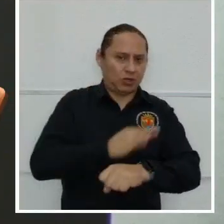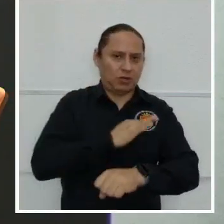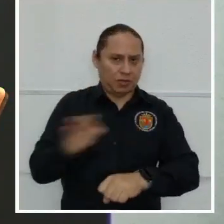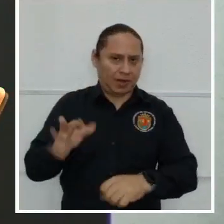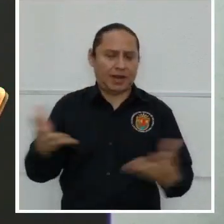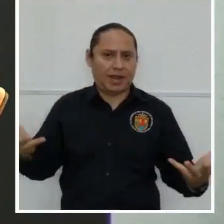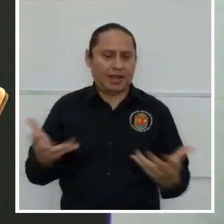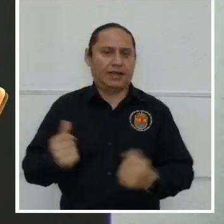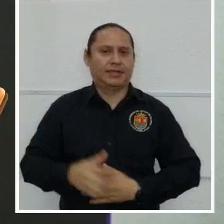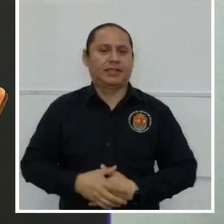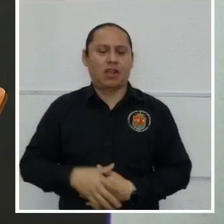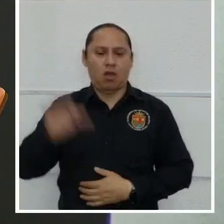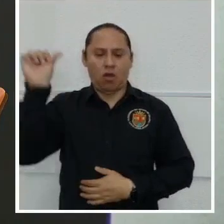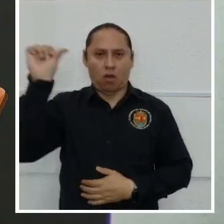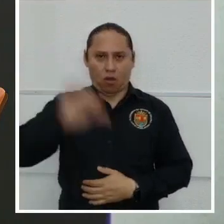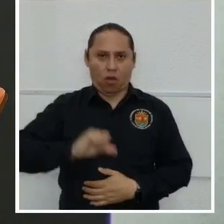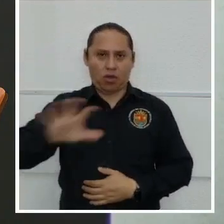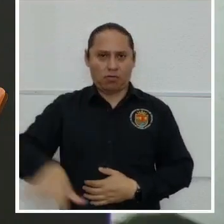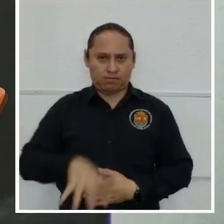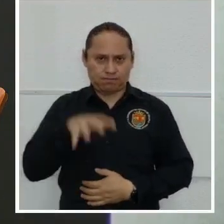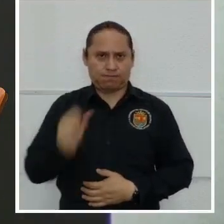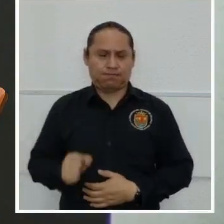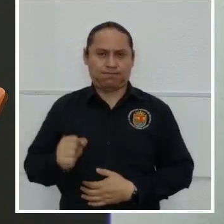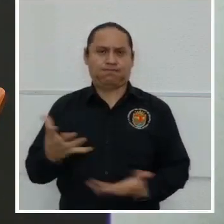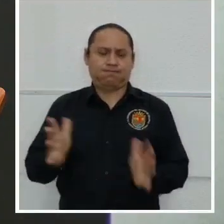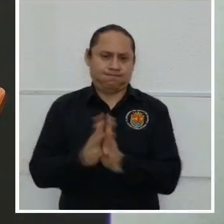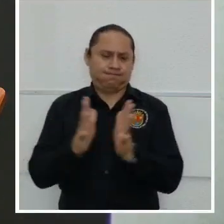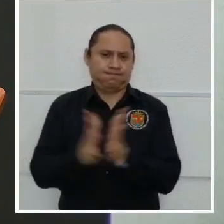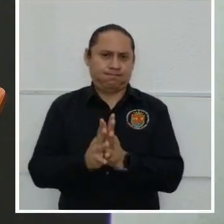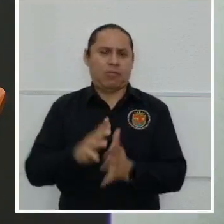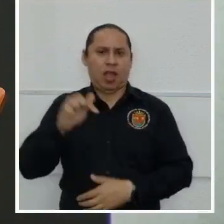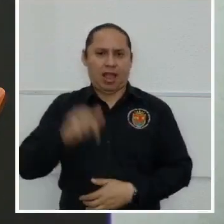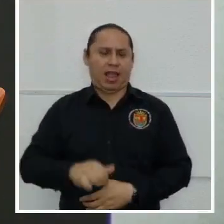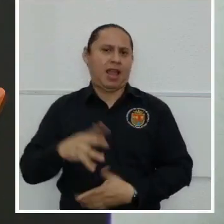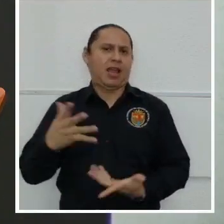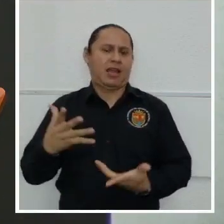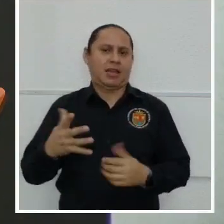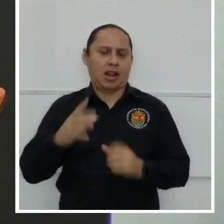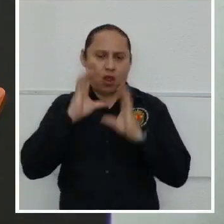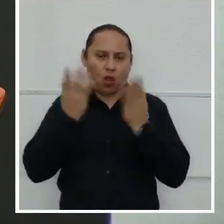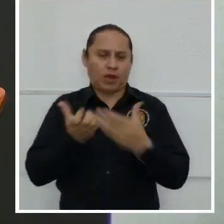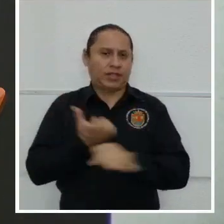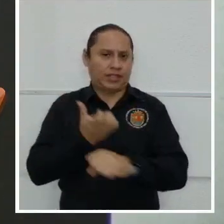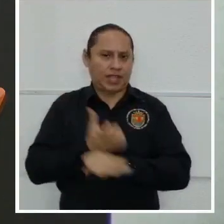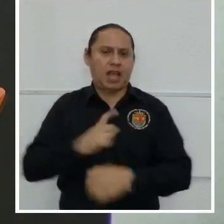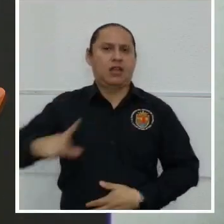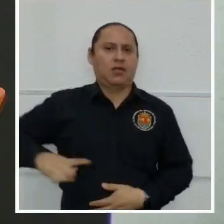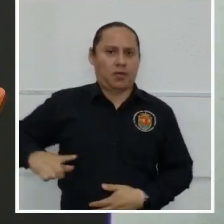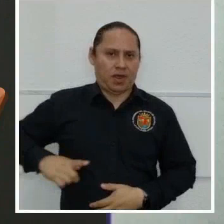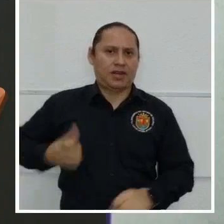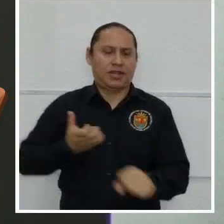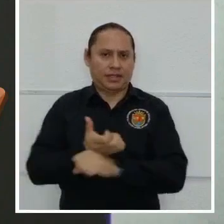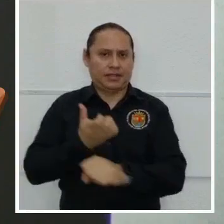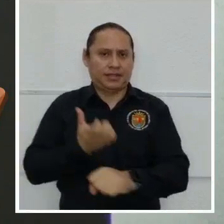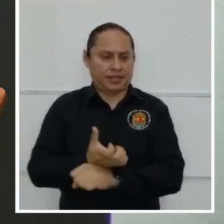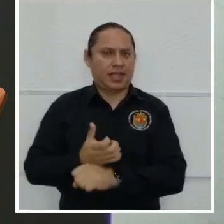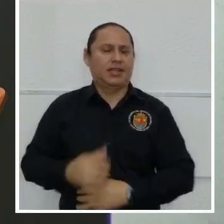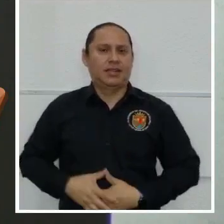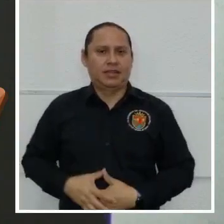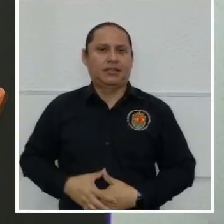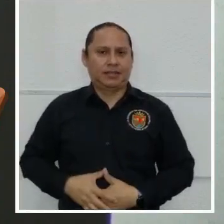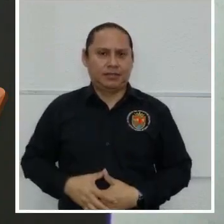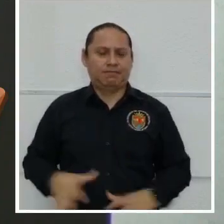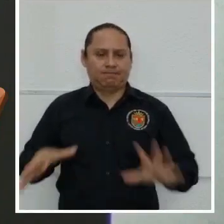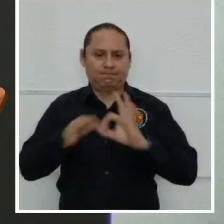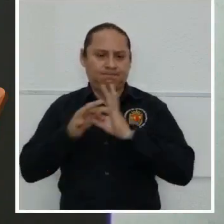Por lo que hoy, este esfuerzo que realiza el Ejecutivo Estatal, el Congreso del Estado, con ello